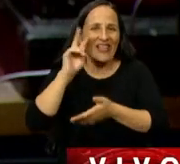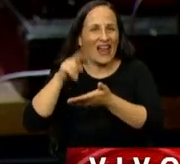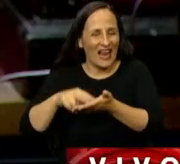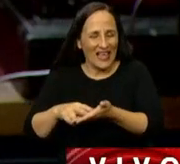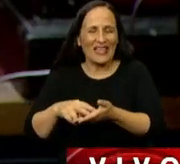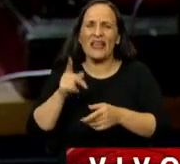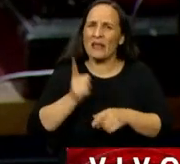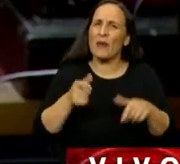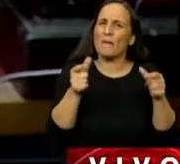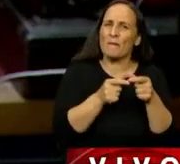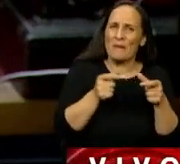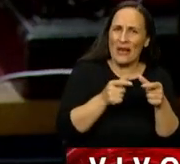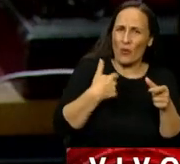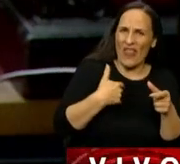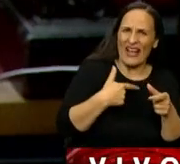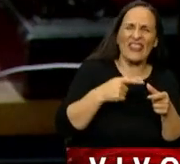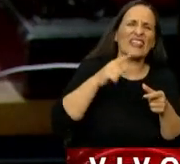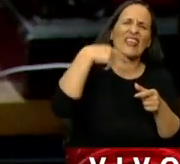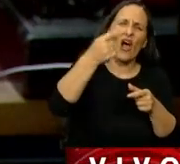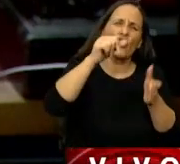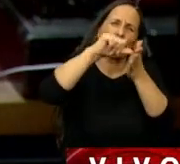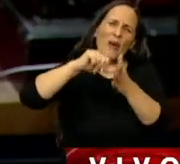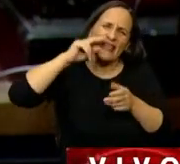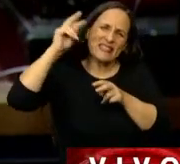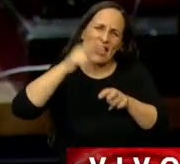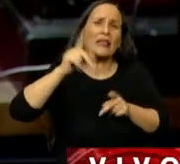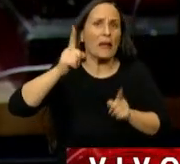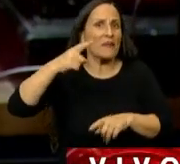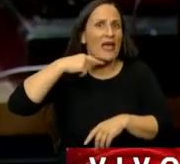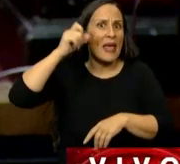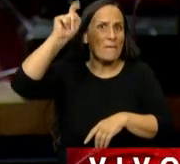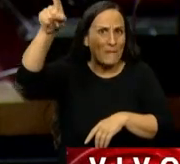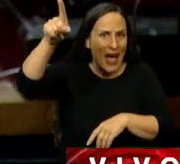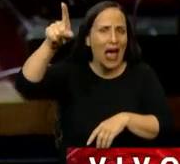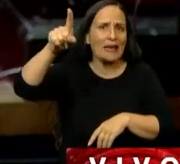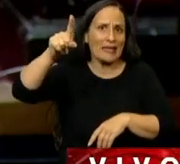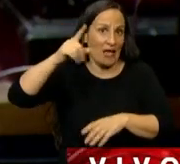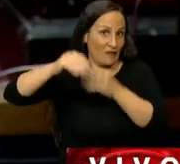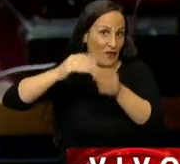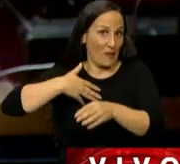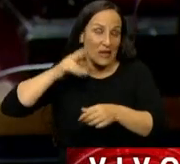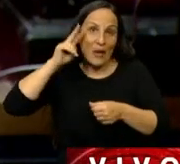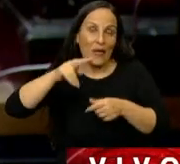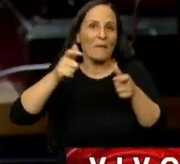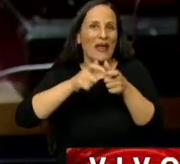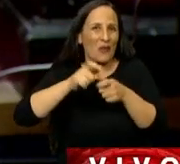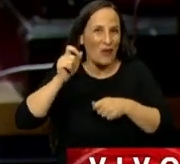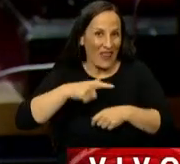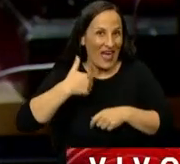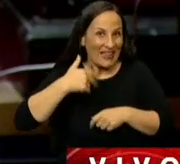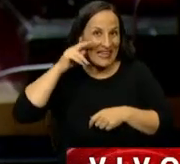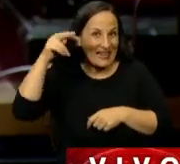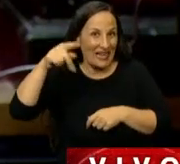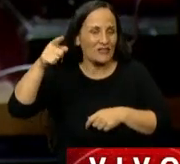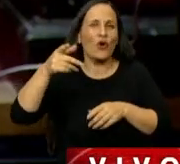eso, y las películas argentinas se veían en todo, inclusive en España, donde mis parientes las veían. Eso